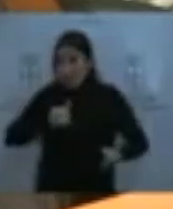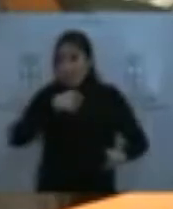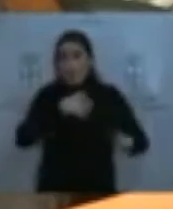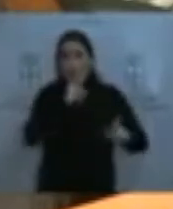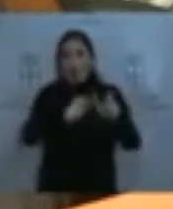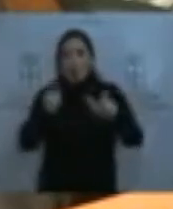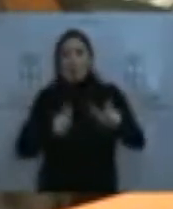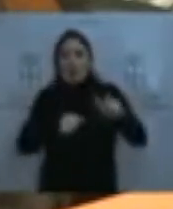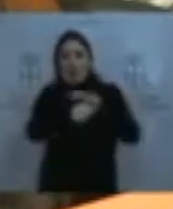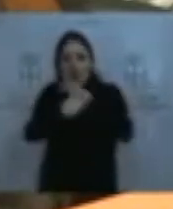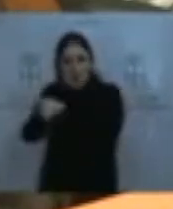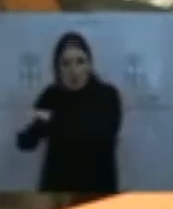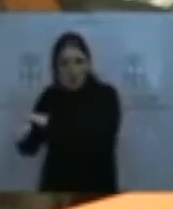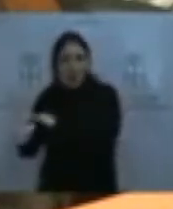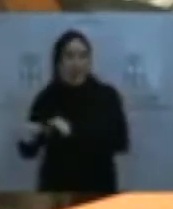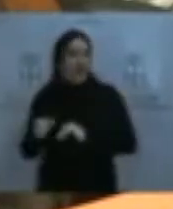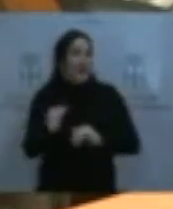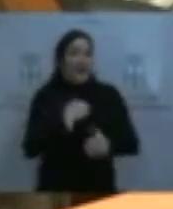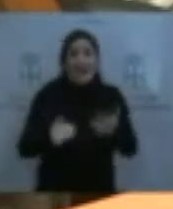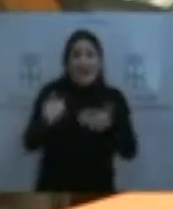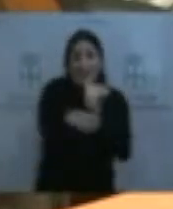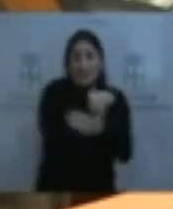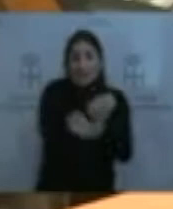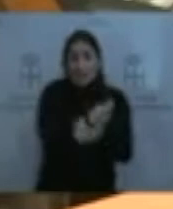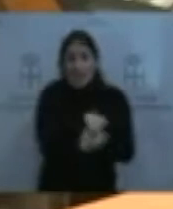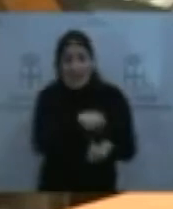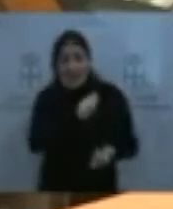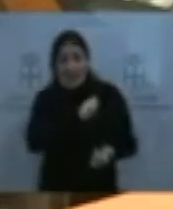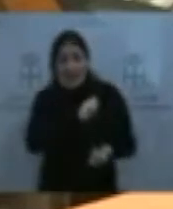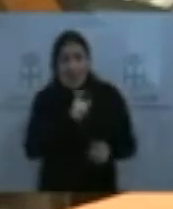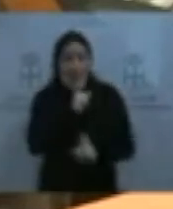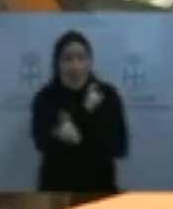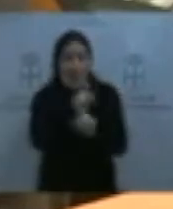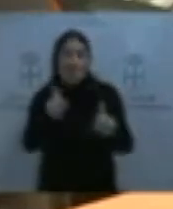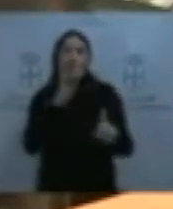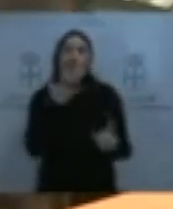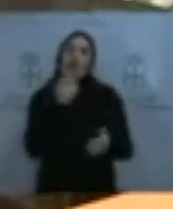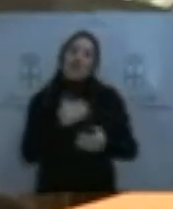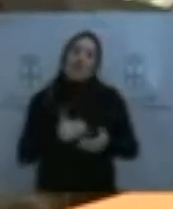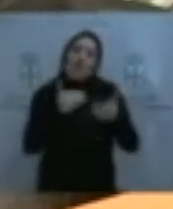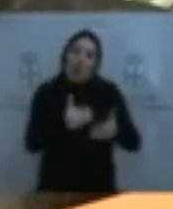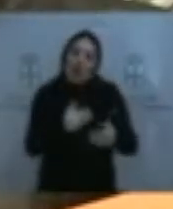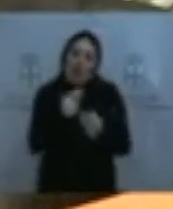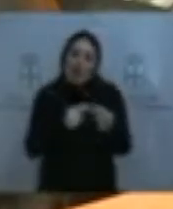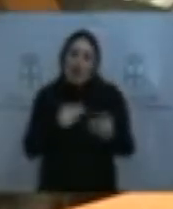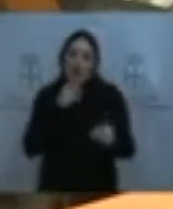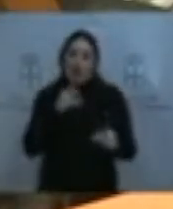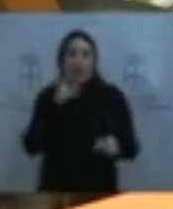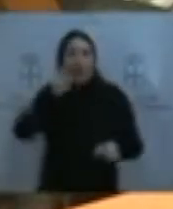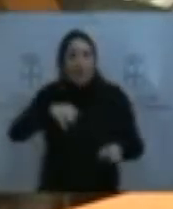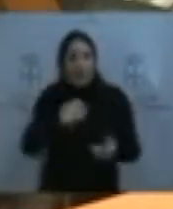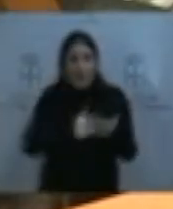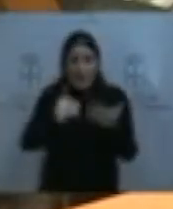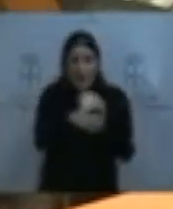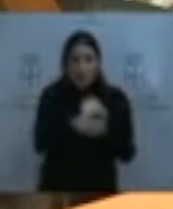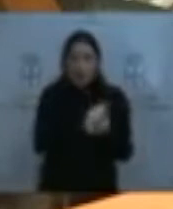personal, con unos ingresos del Estado comunicados, porque claro, cuando uno está en prórroga para reconocer ingresos y hacer cambios necesita